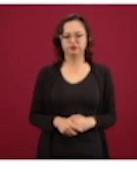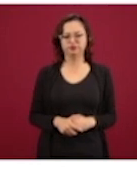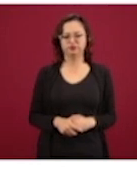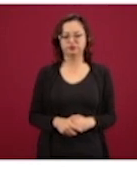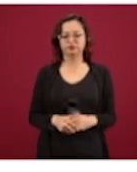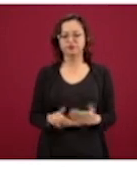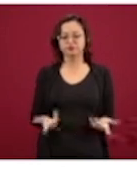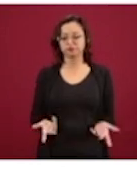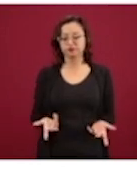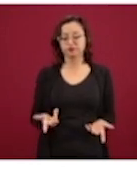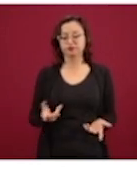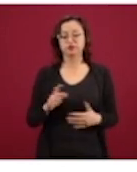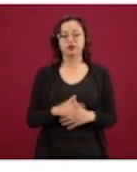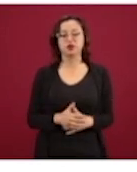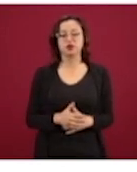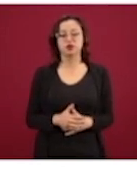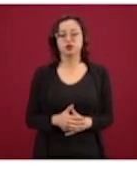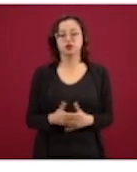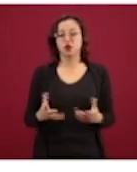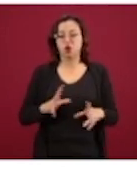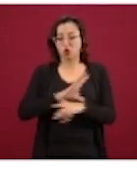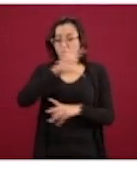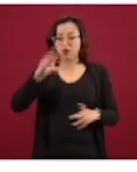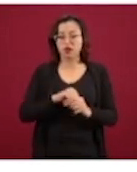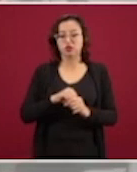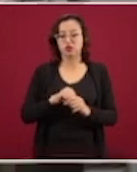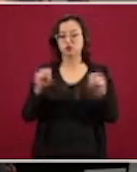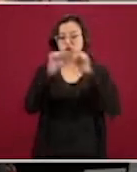En resumen, entonces, un solo Sistema Nacional de Salud,